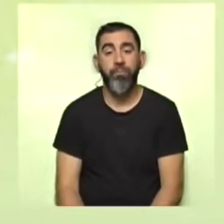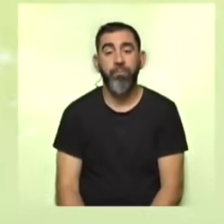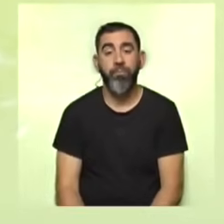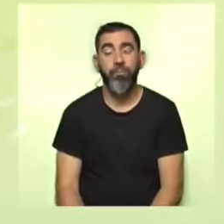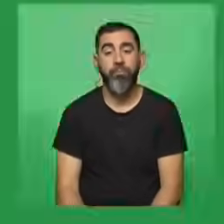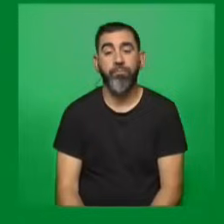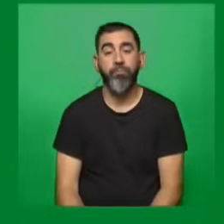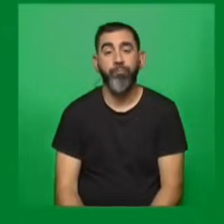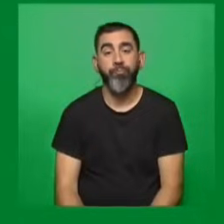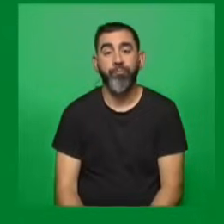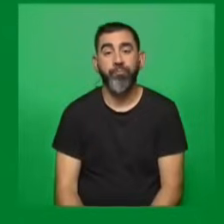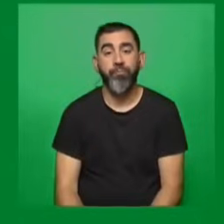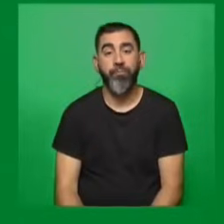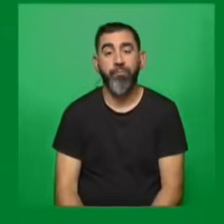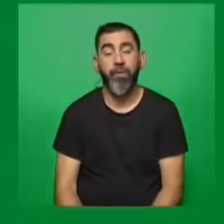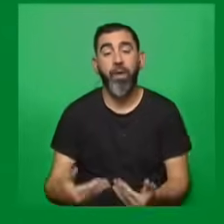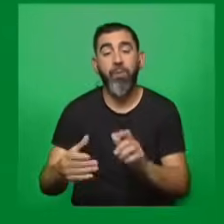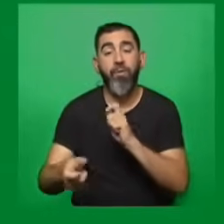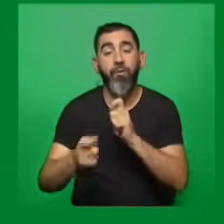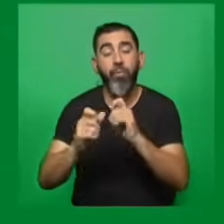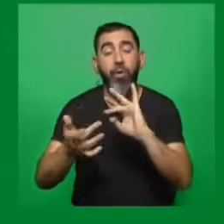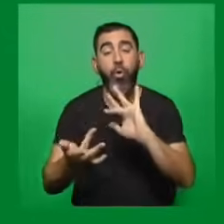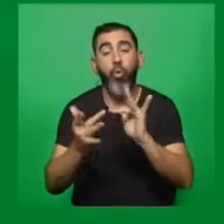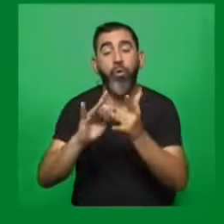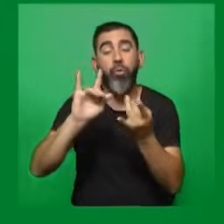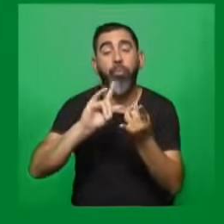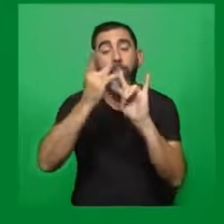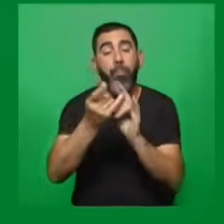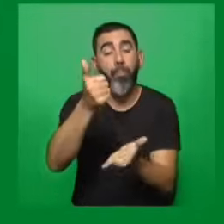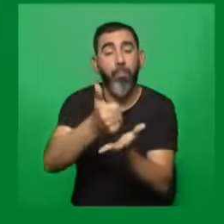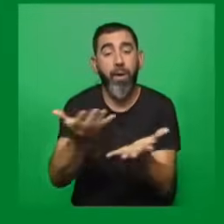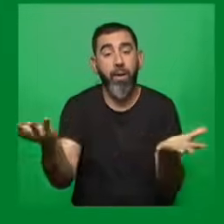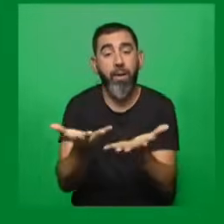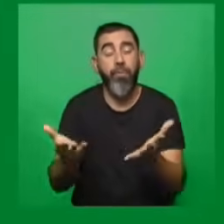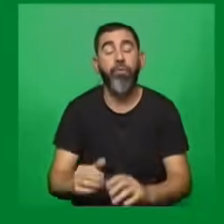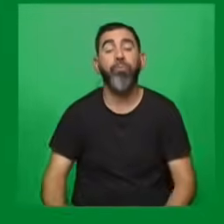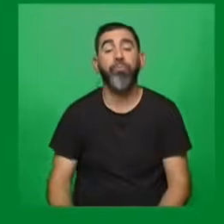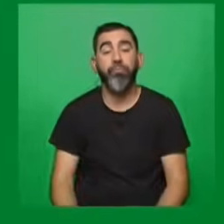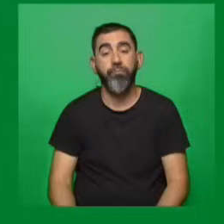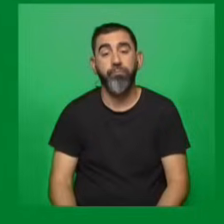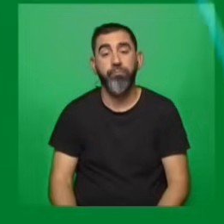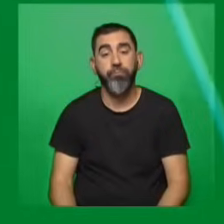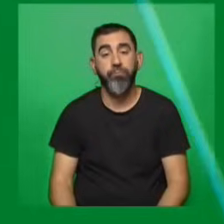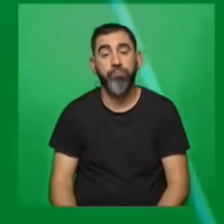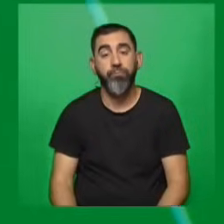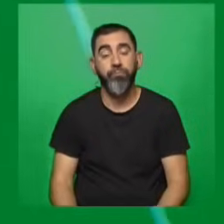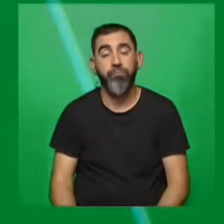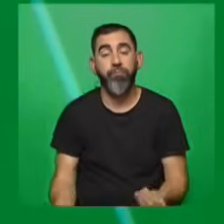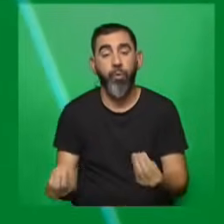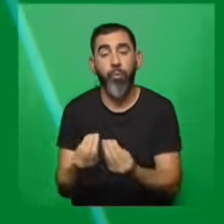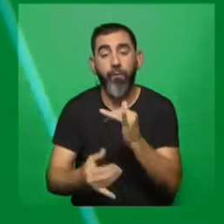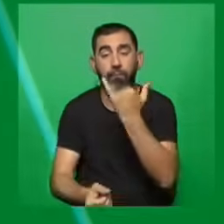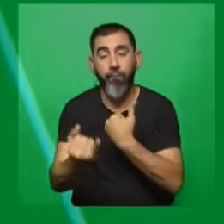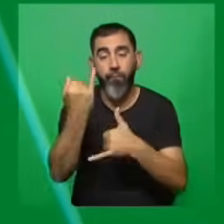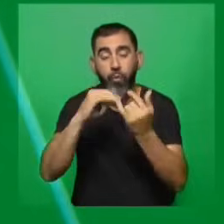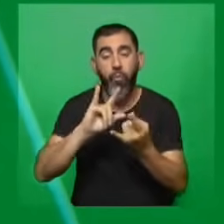coloradas en el inicio del informativo nos vamos al parlamento Allí está nuestro periodista Luca velo hay mucha información ahora en desarrollo allí en